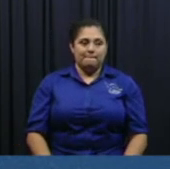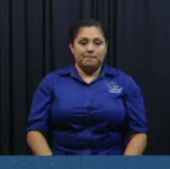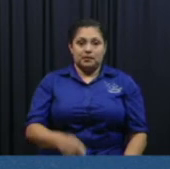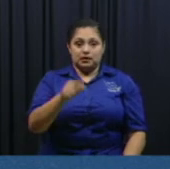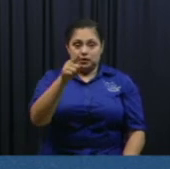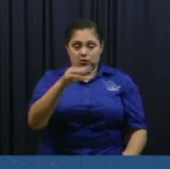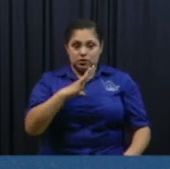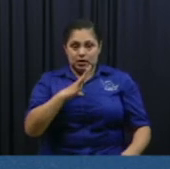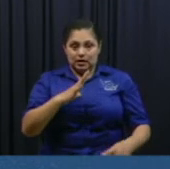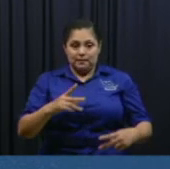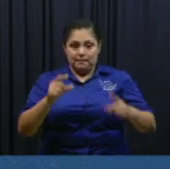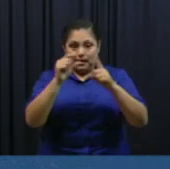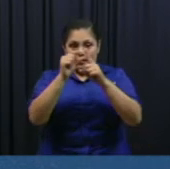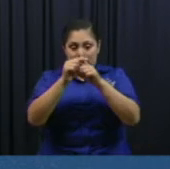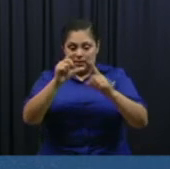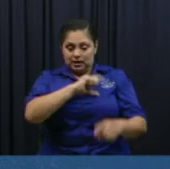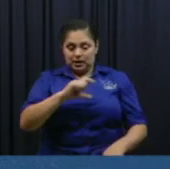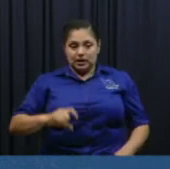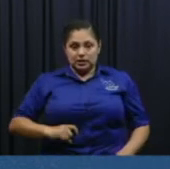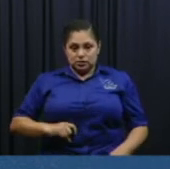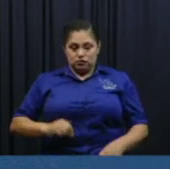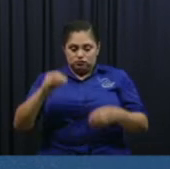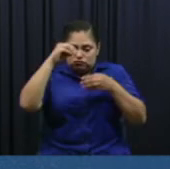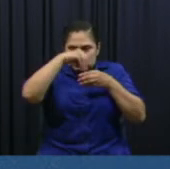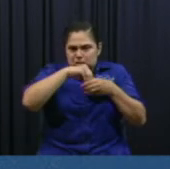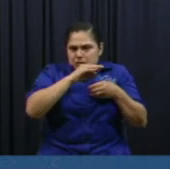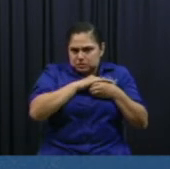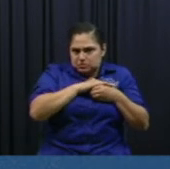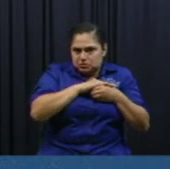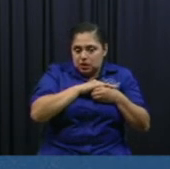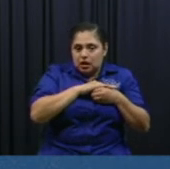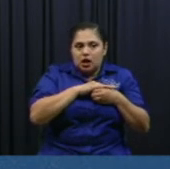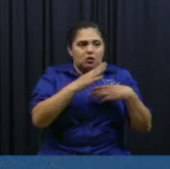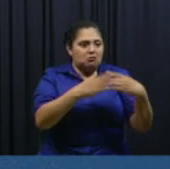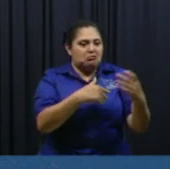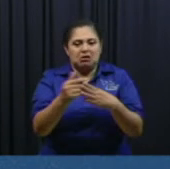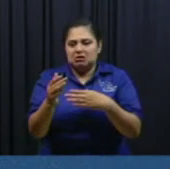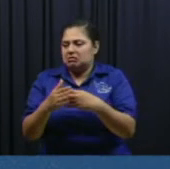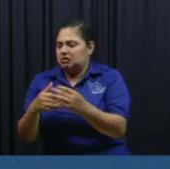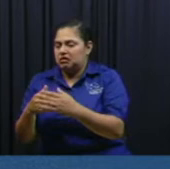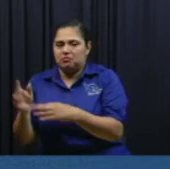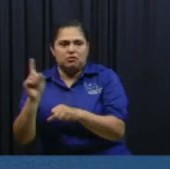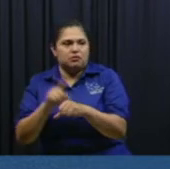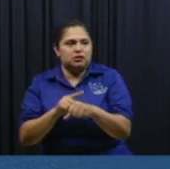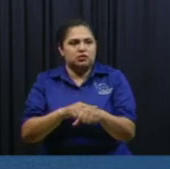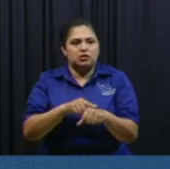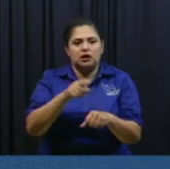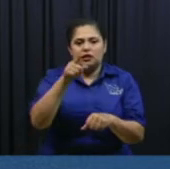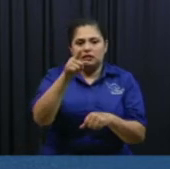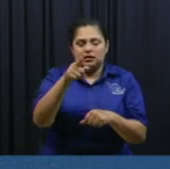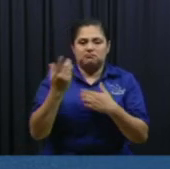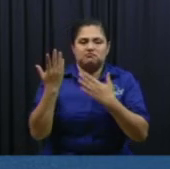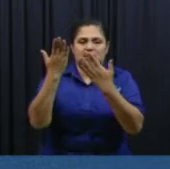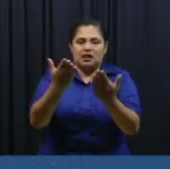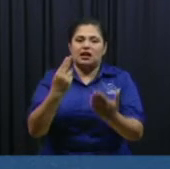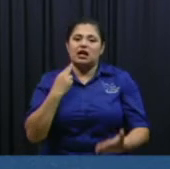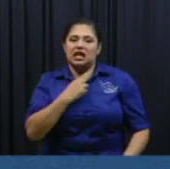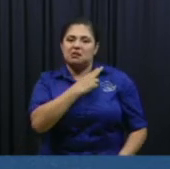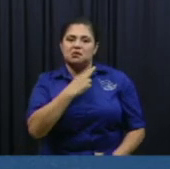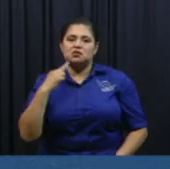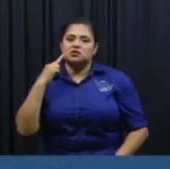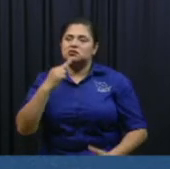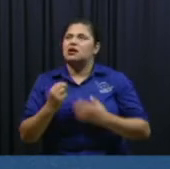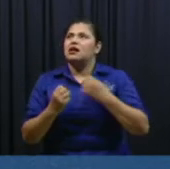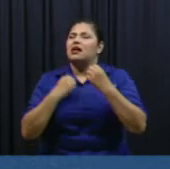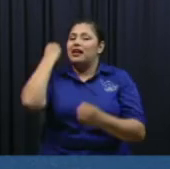habita abundantemente en ti en el en cualquier momento te van a dar himnos espirituales